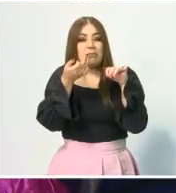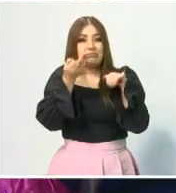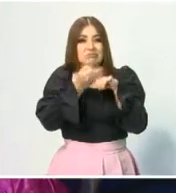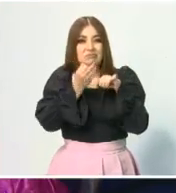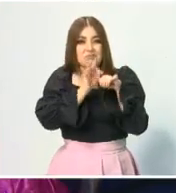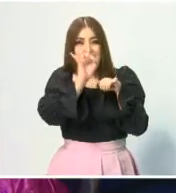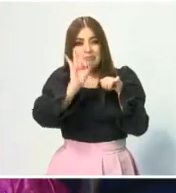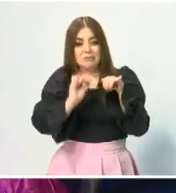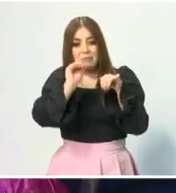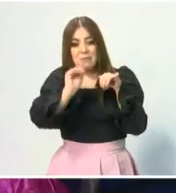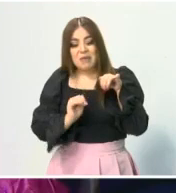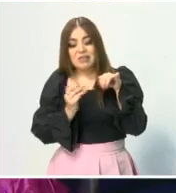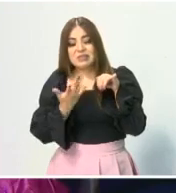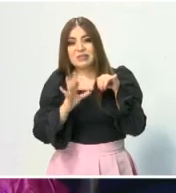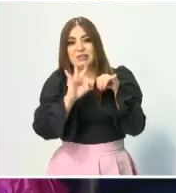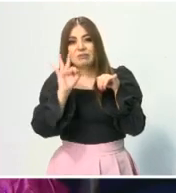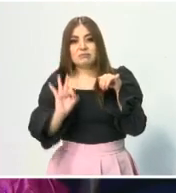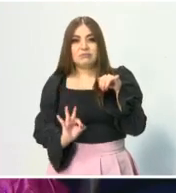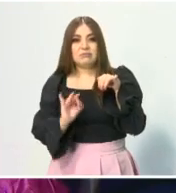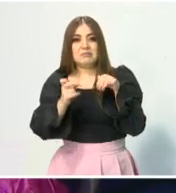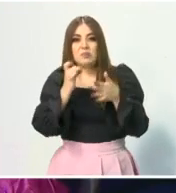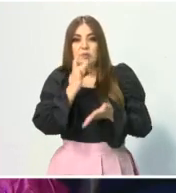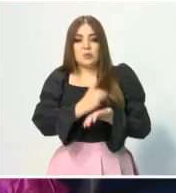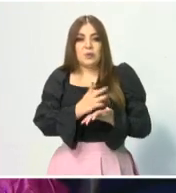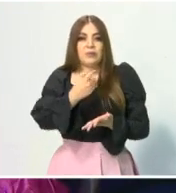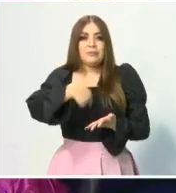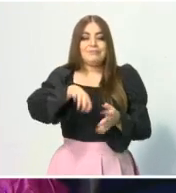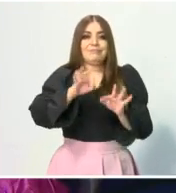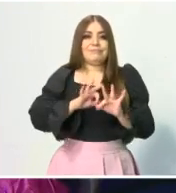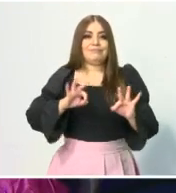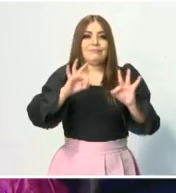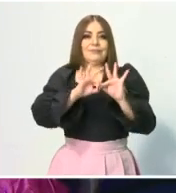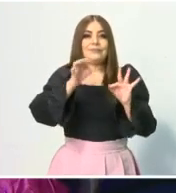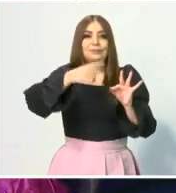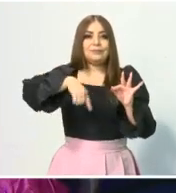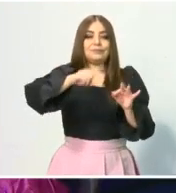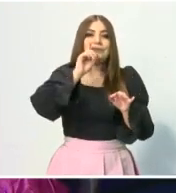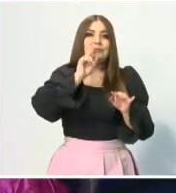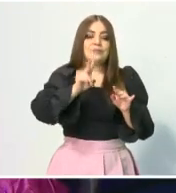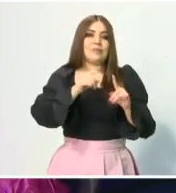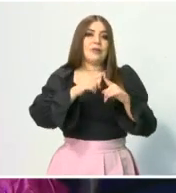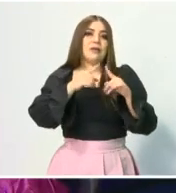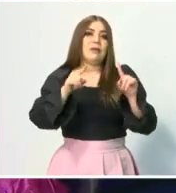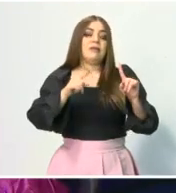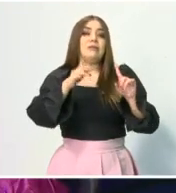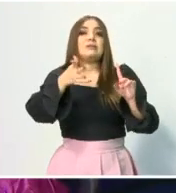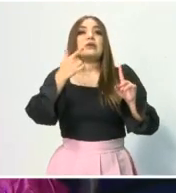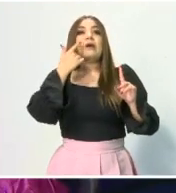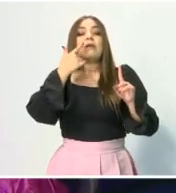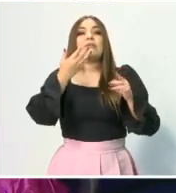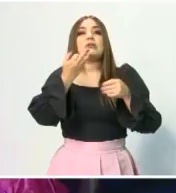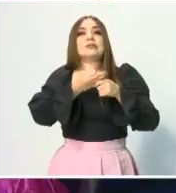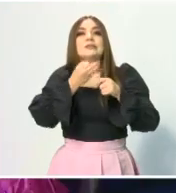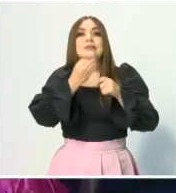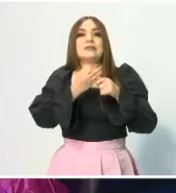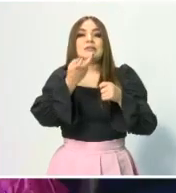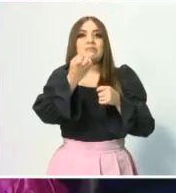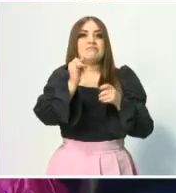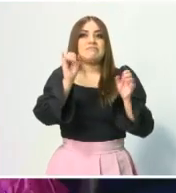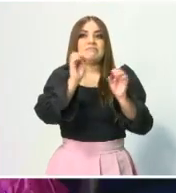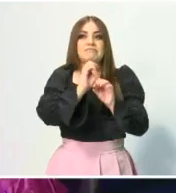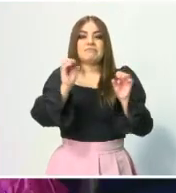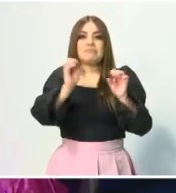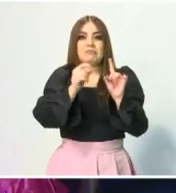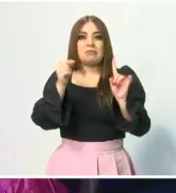momento, 10% únicamente, pero es importante que la destaquemos porque se mantiene o se tiene pronosticada también